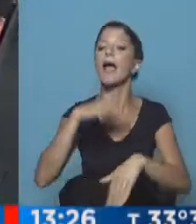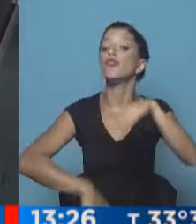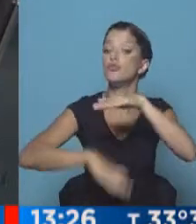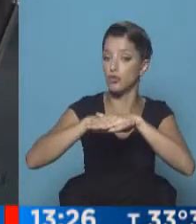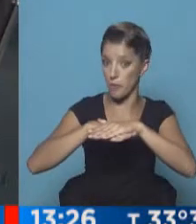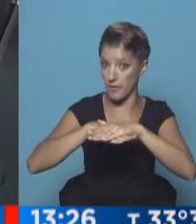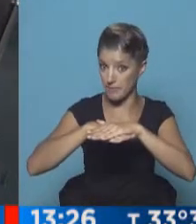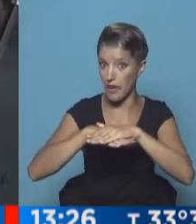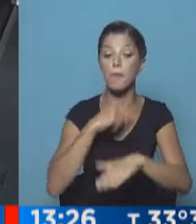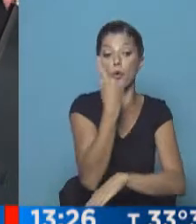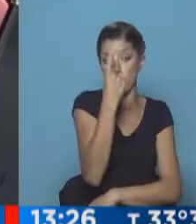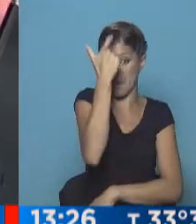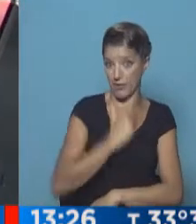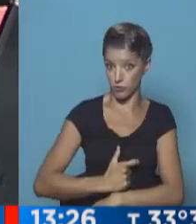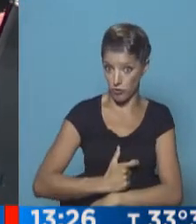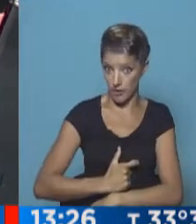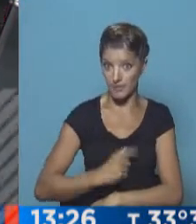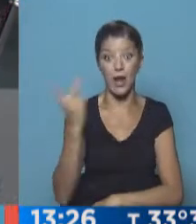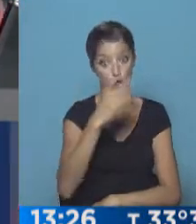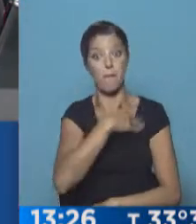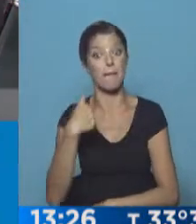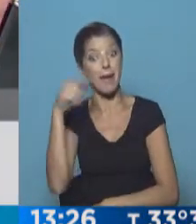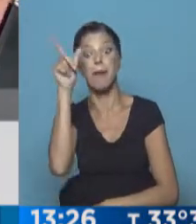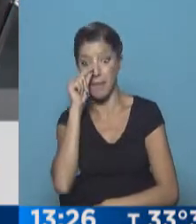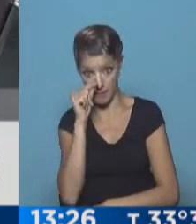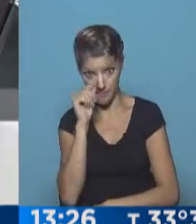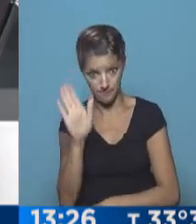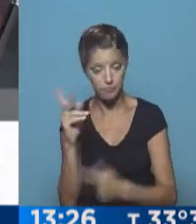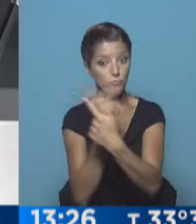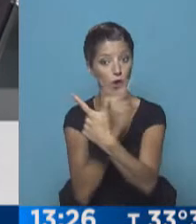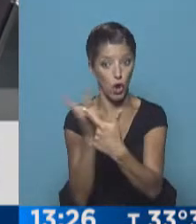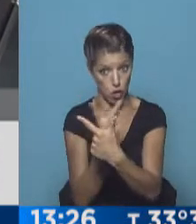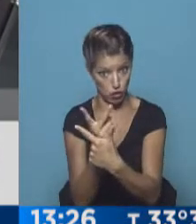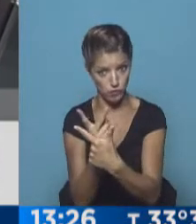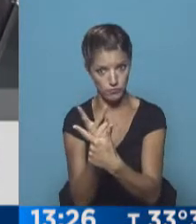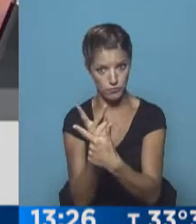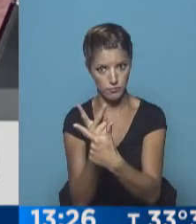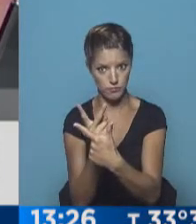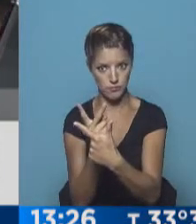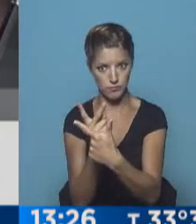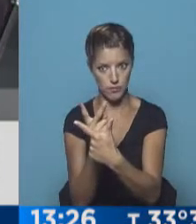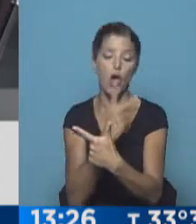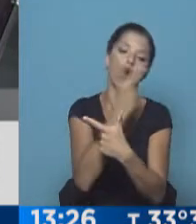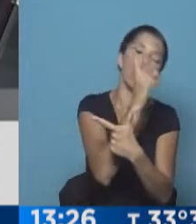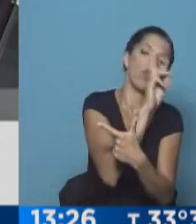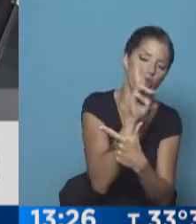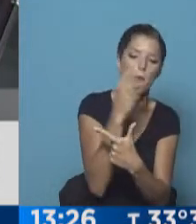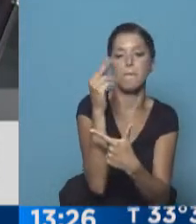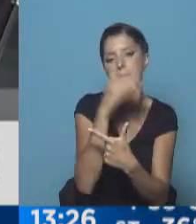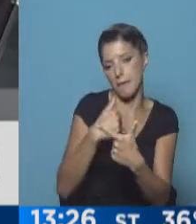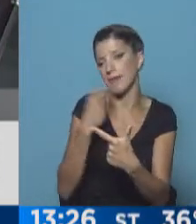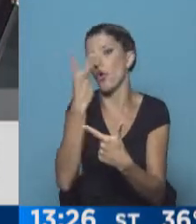familiar individual de ambos progenitores y padre y madre ambos padres aman madres si alguno de ellos